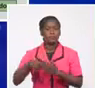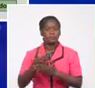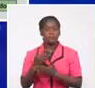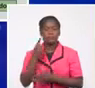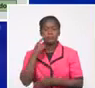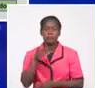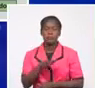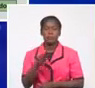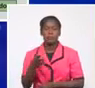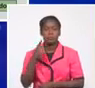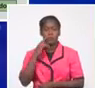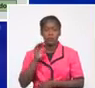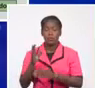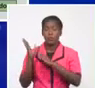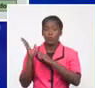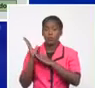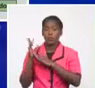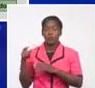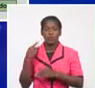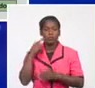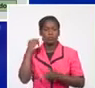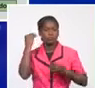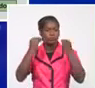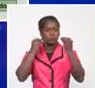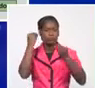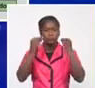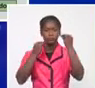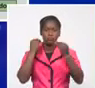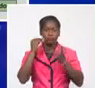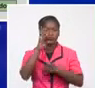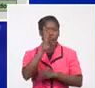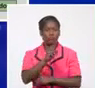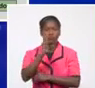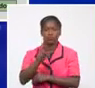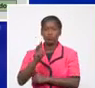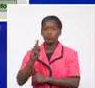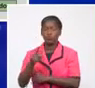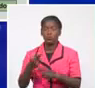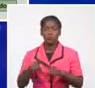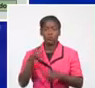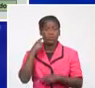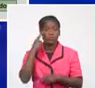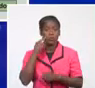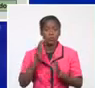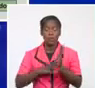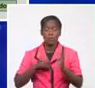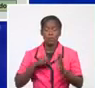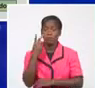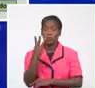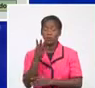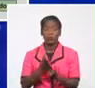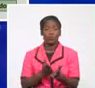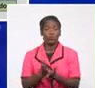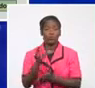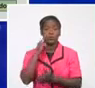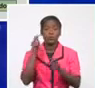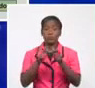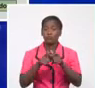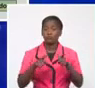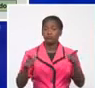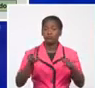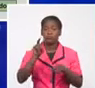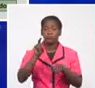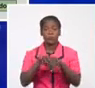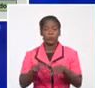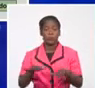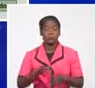pero realmente es desde hace ya 3 meses que venimos teniendo incremento de los casos. Las